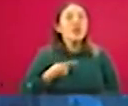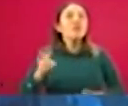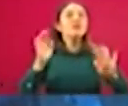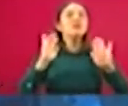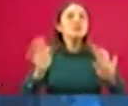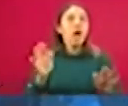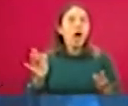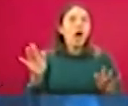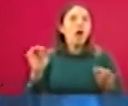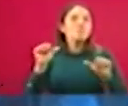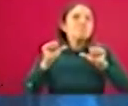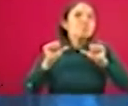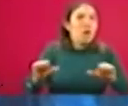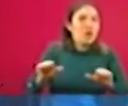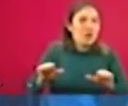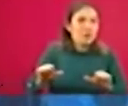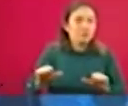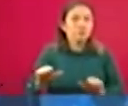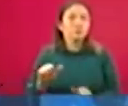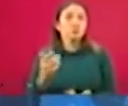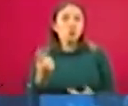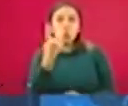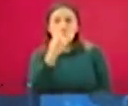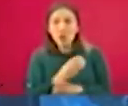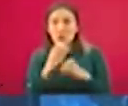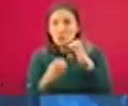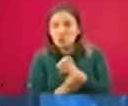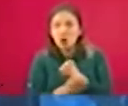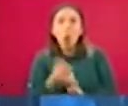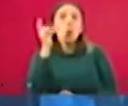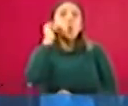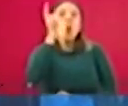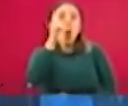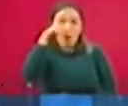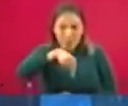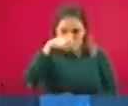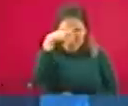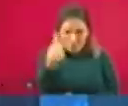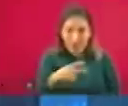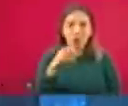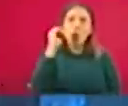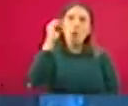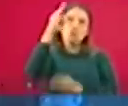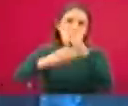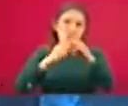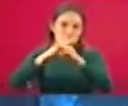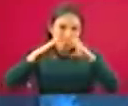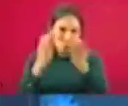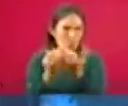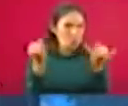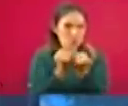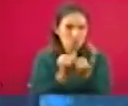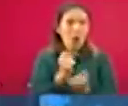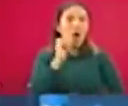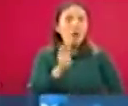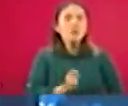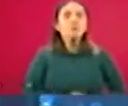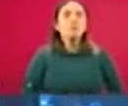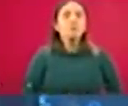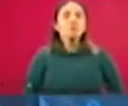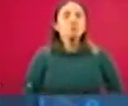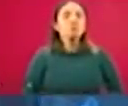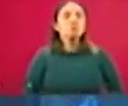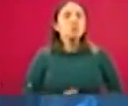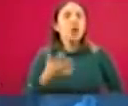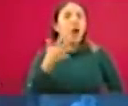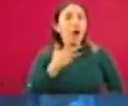país. Ahora, ¿cuál es la diferencia? Sí. Sí. Que nosotros explícitamente hemos dicho desde el inicio que, se